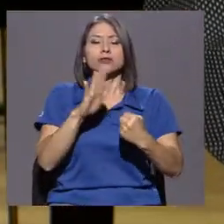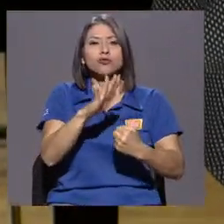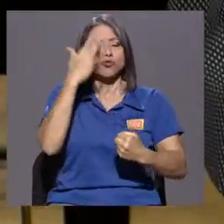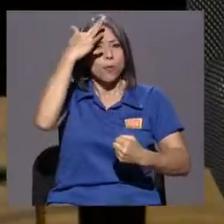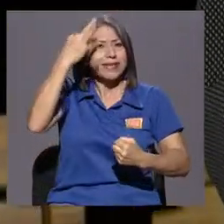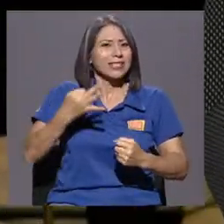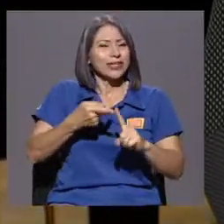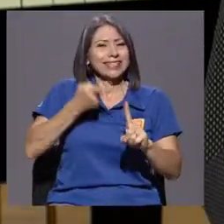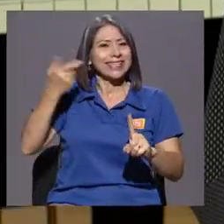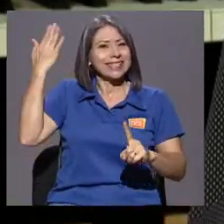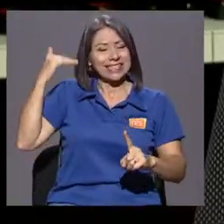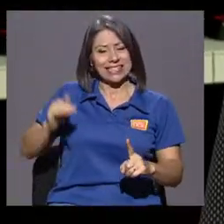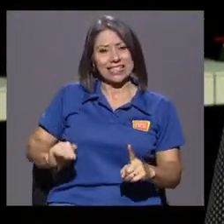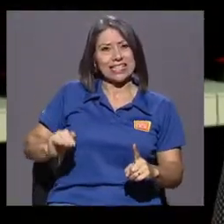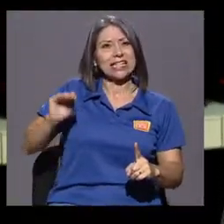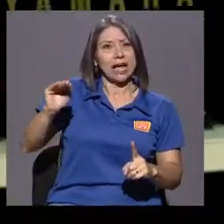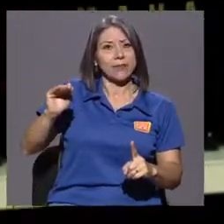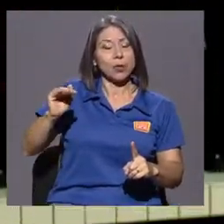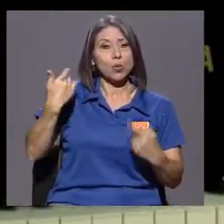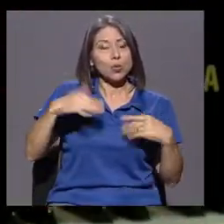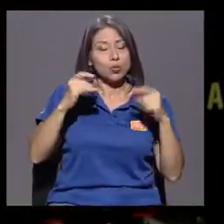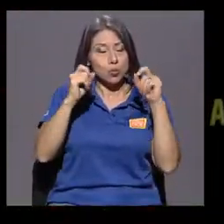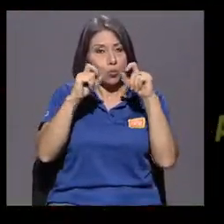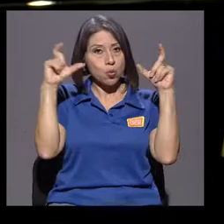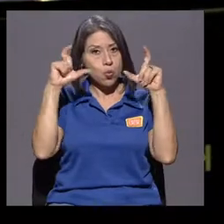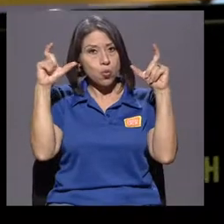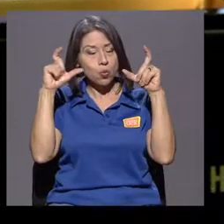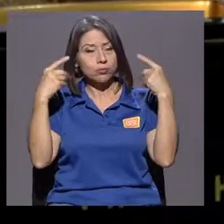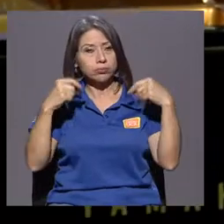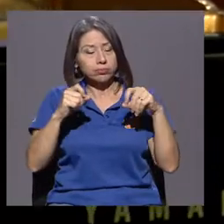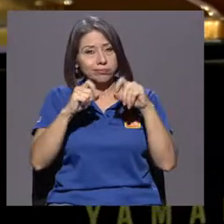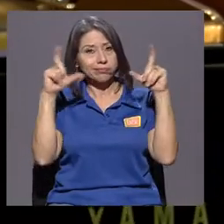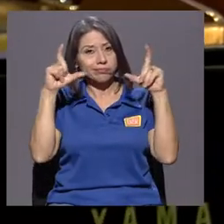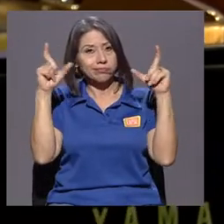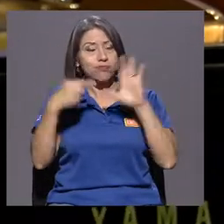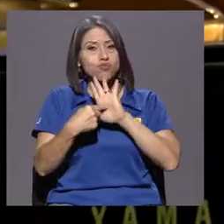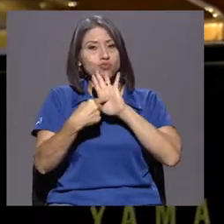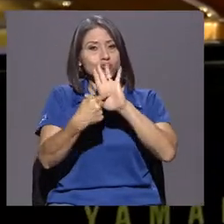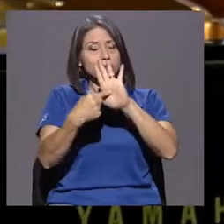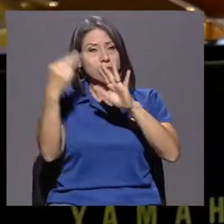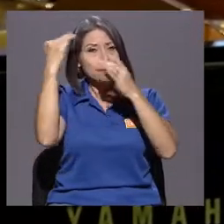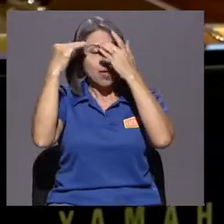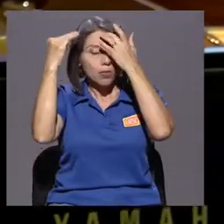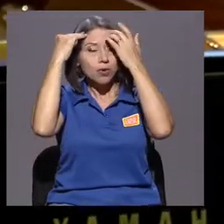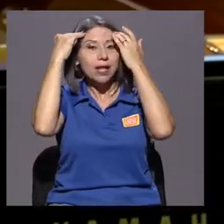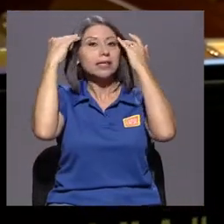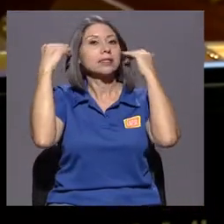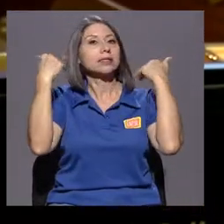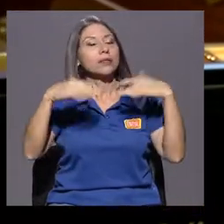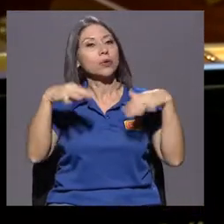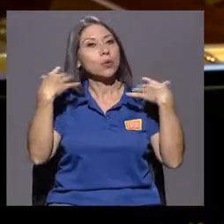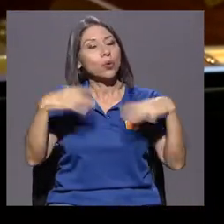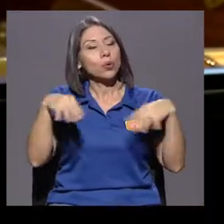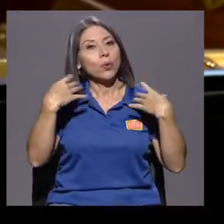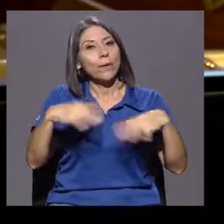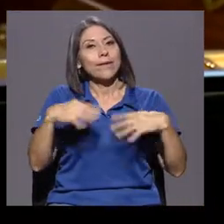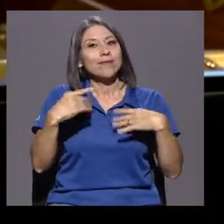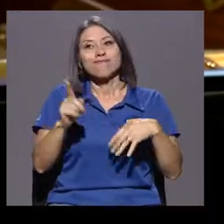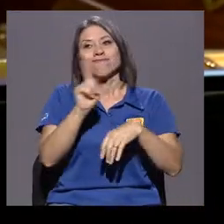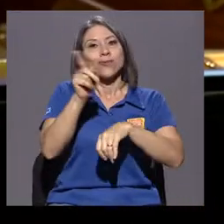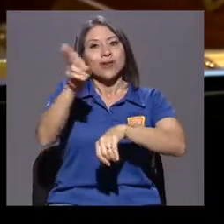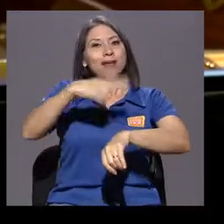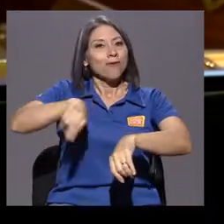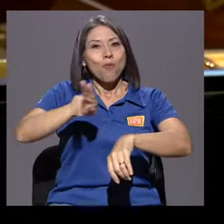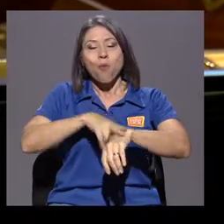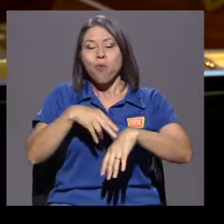desde chiquita de una manera asombrosa asombrosa que mostraba una madurez fuera de todo la norma